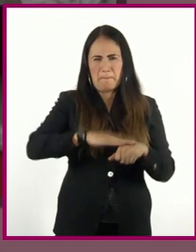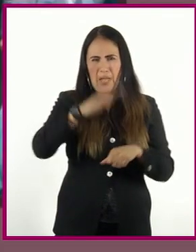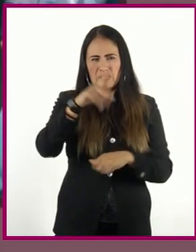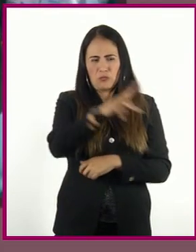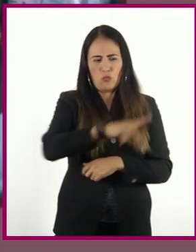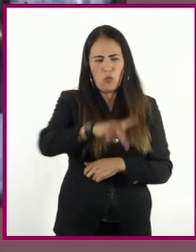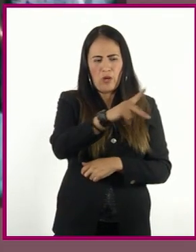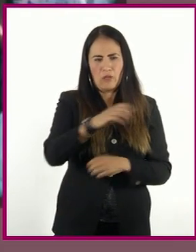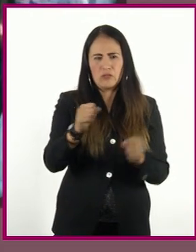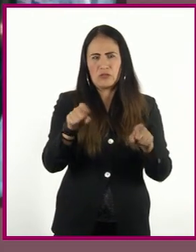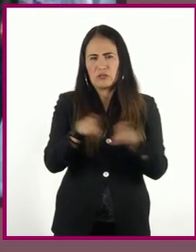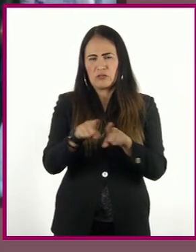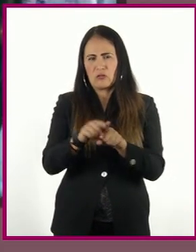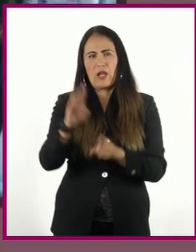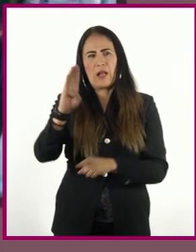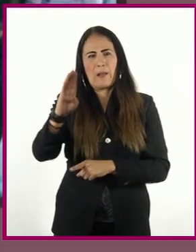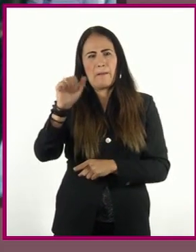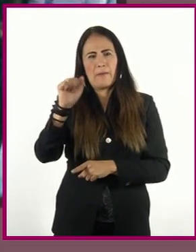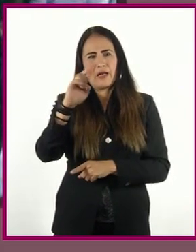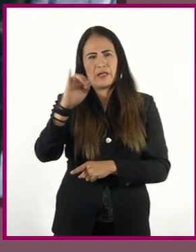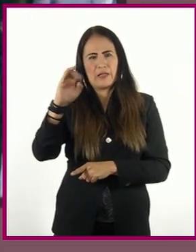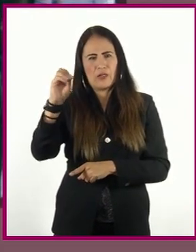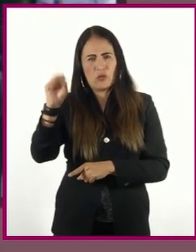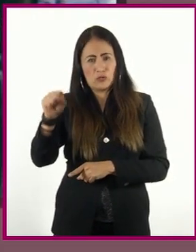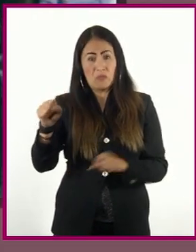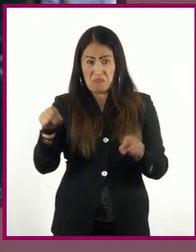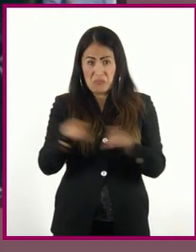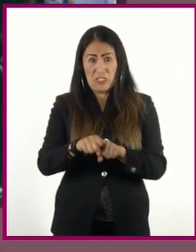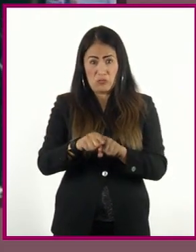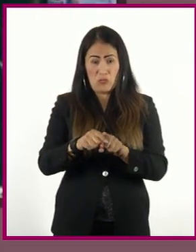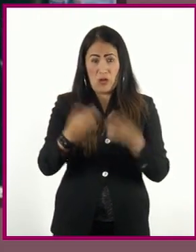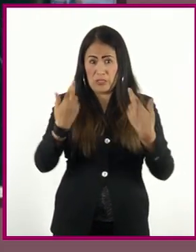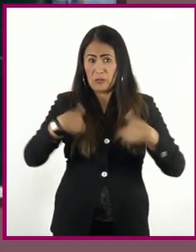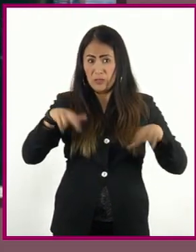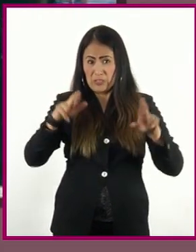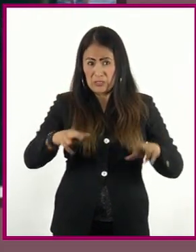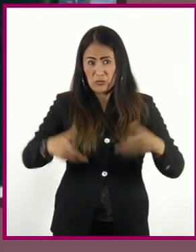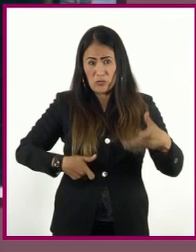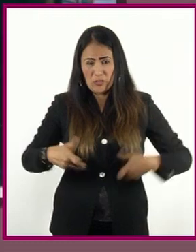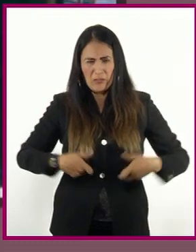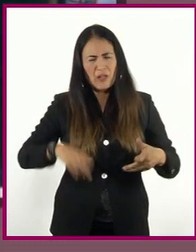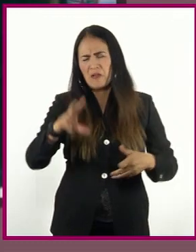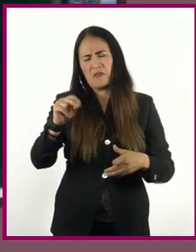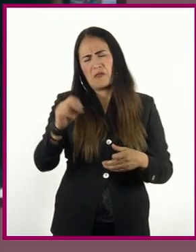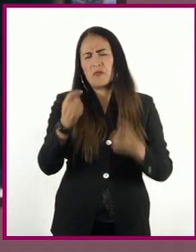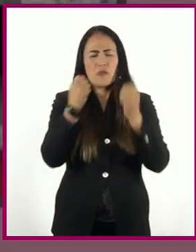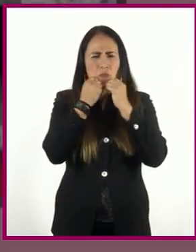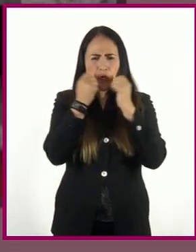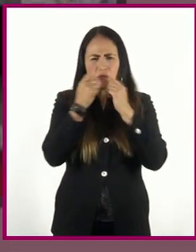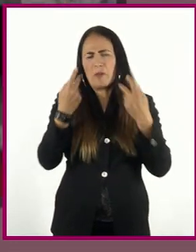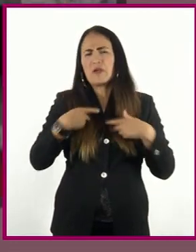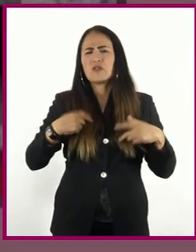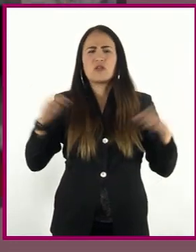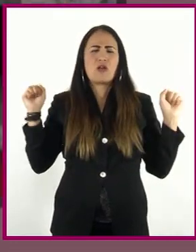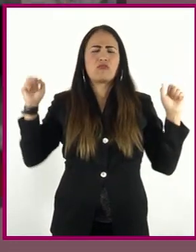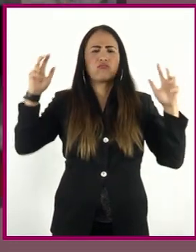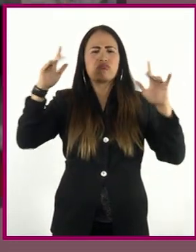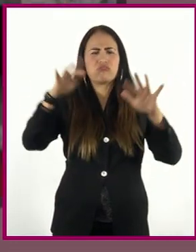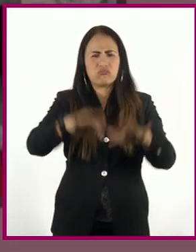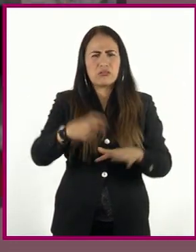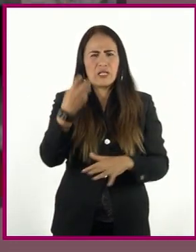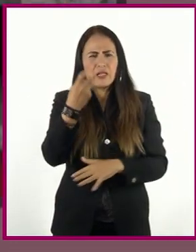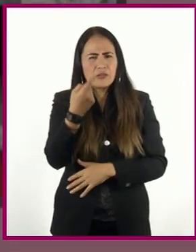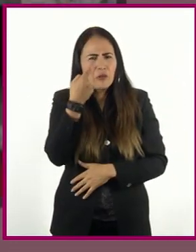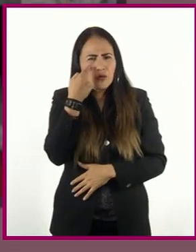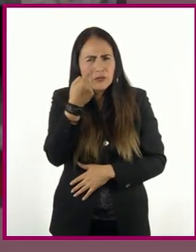los barrios. En los barrios no siempre se hace la representación, como te decía, casi es en la iglesia, pero no importa, acuden. Y esto le va a dar una